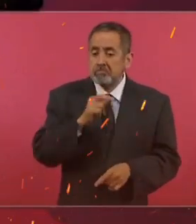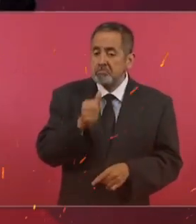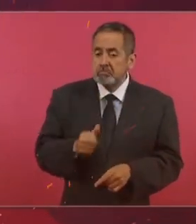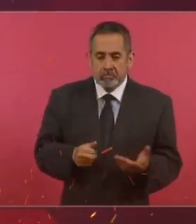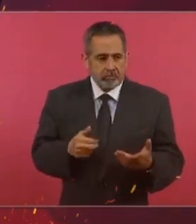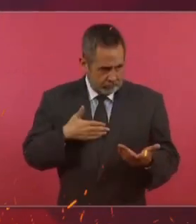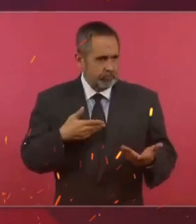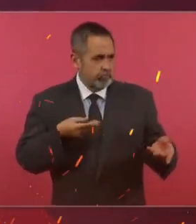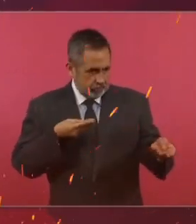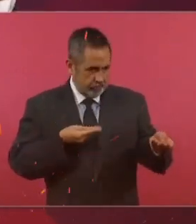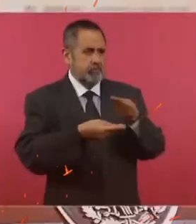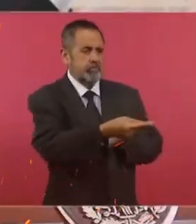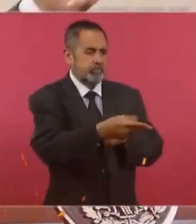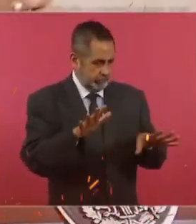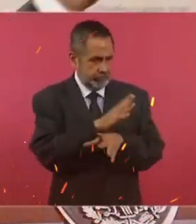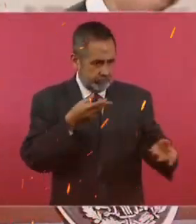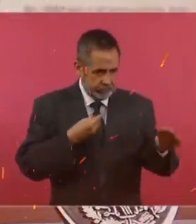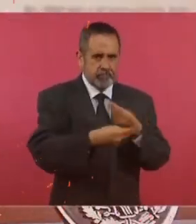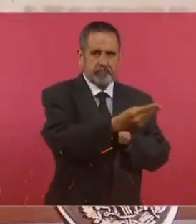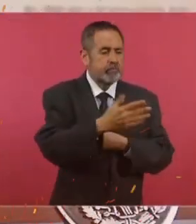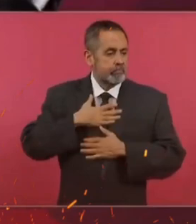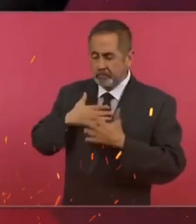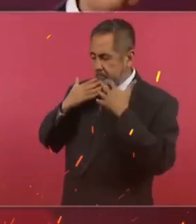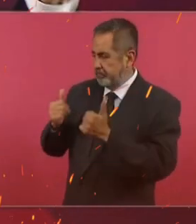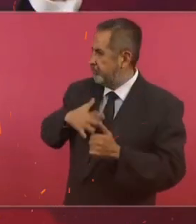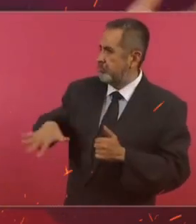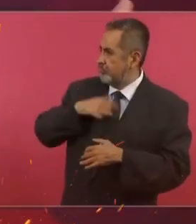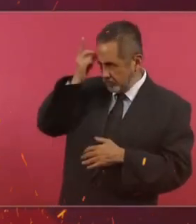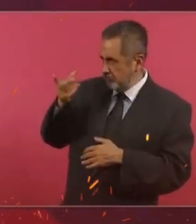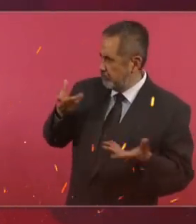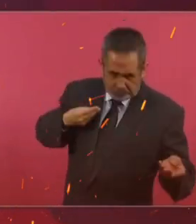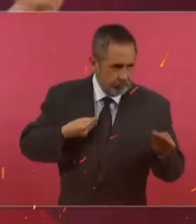hasta le propuse que hiciéramos un cambalache, ¿no?, todo lo que yo